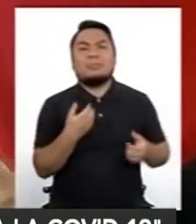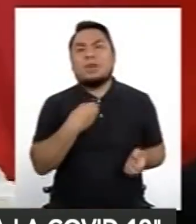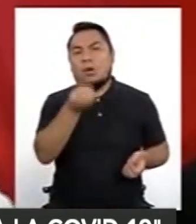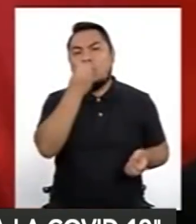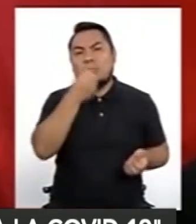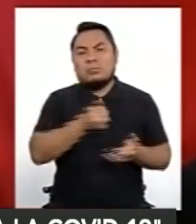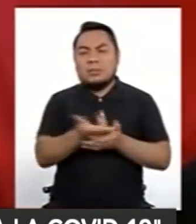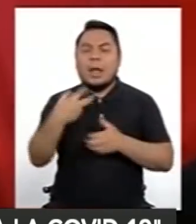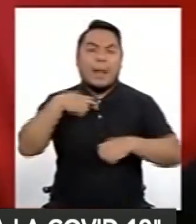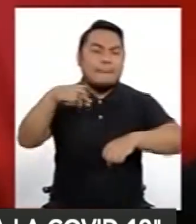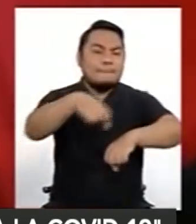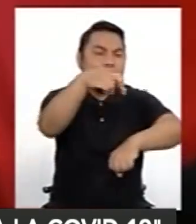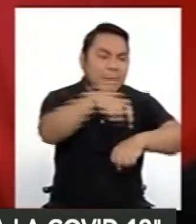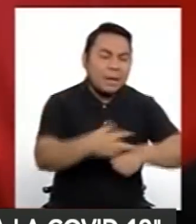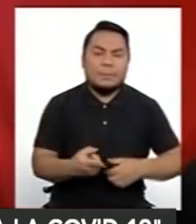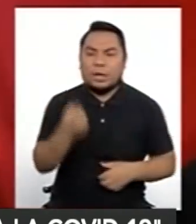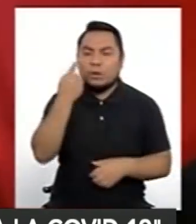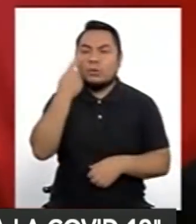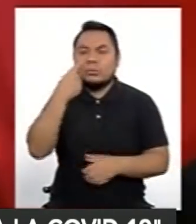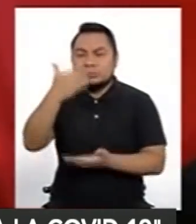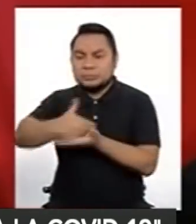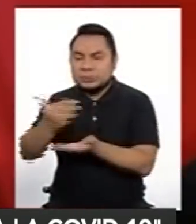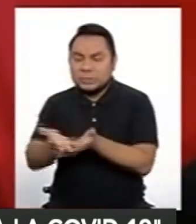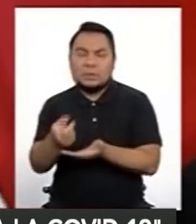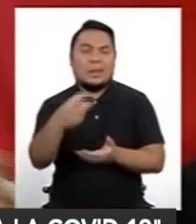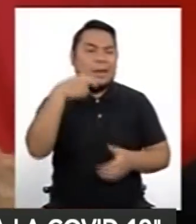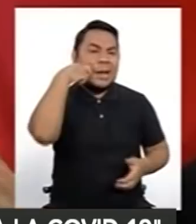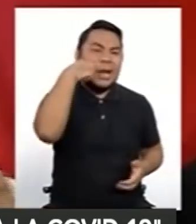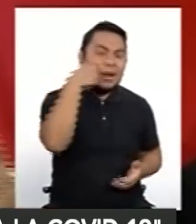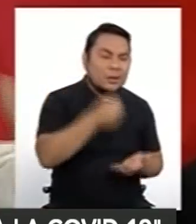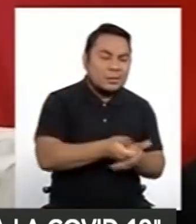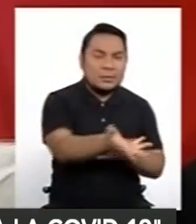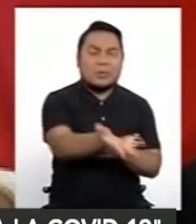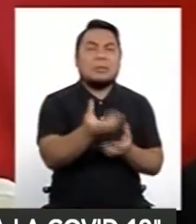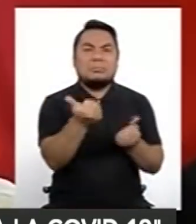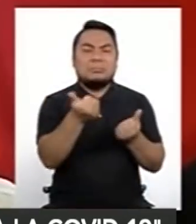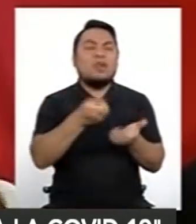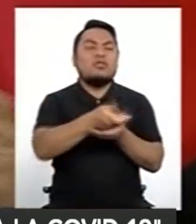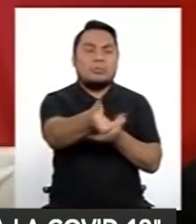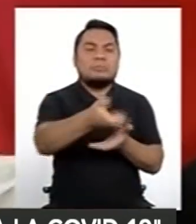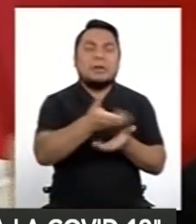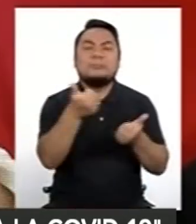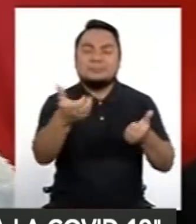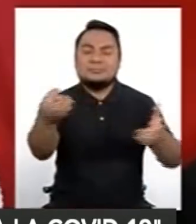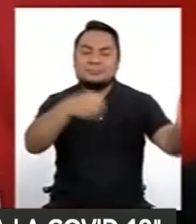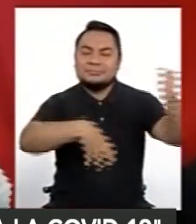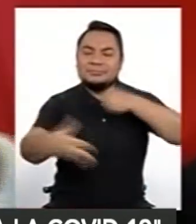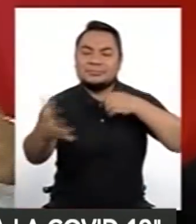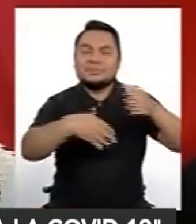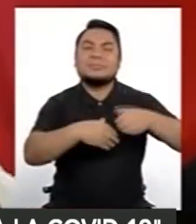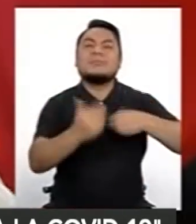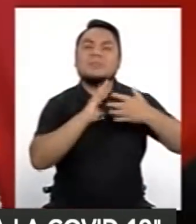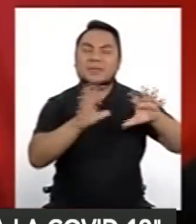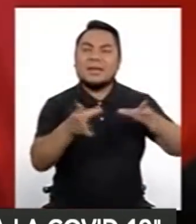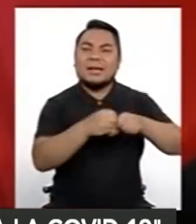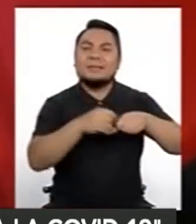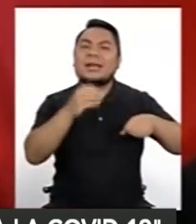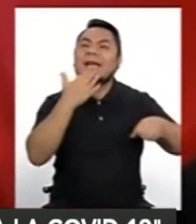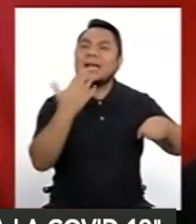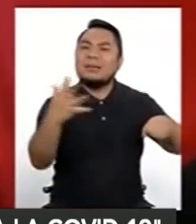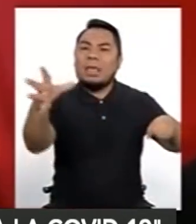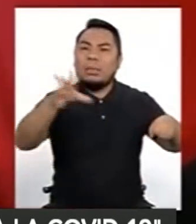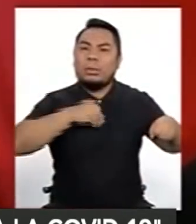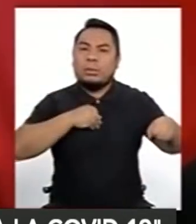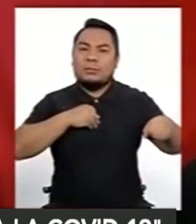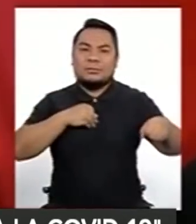requiero papas, requiero cebollas, requiero carne. Muy bien, compro. Y me llevo a mi casa. Además de esos productos, me